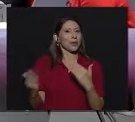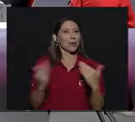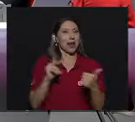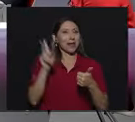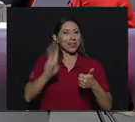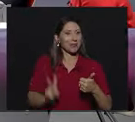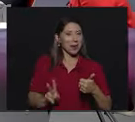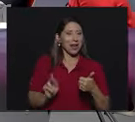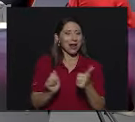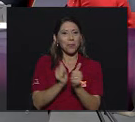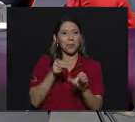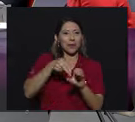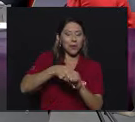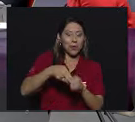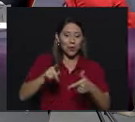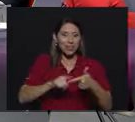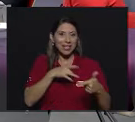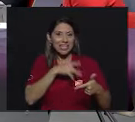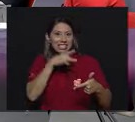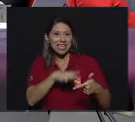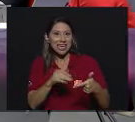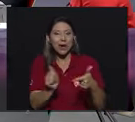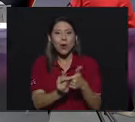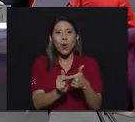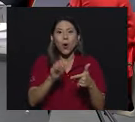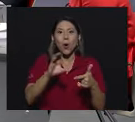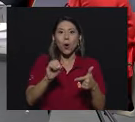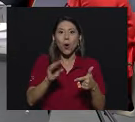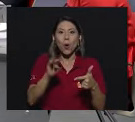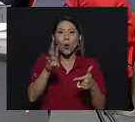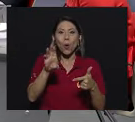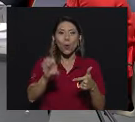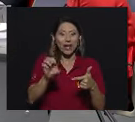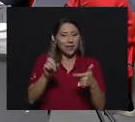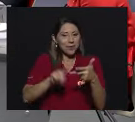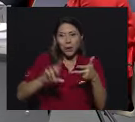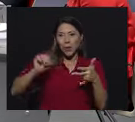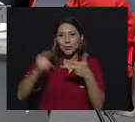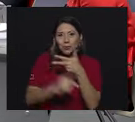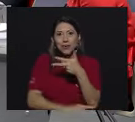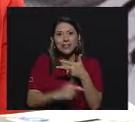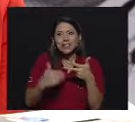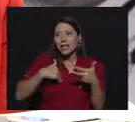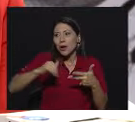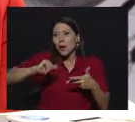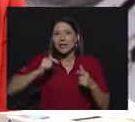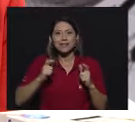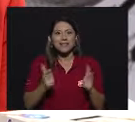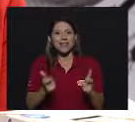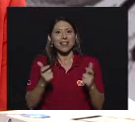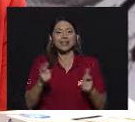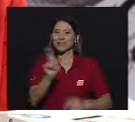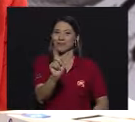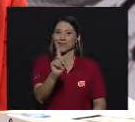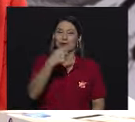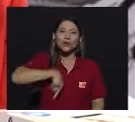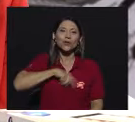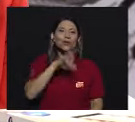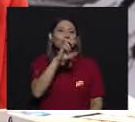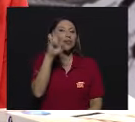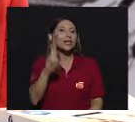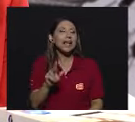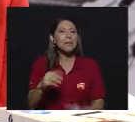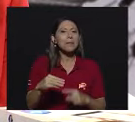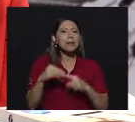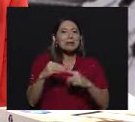que tiene petróleo, no somos Chile que tiene cobre, esos países que tienen otras riquezas, no, nuestra principal riqueza